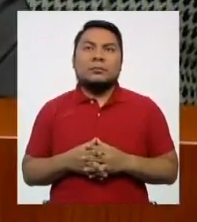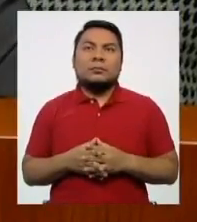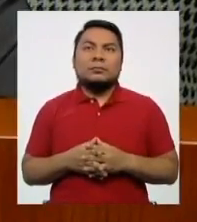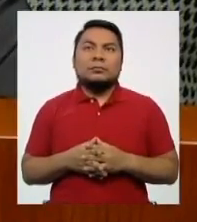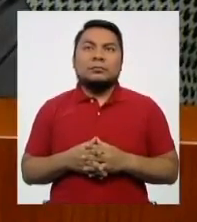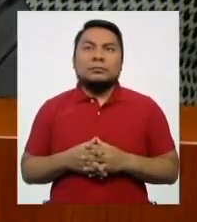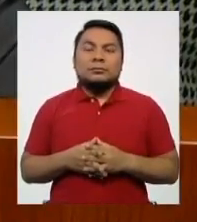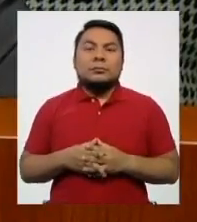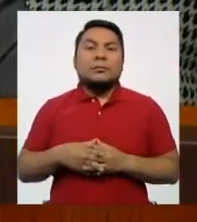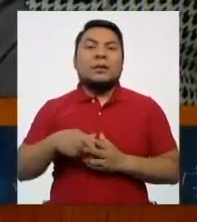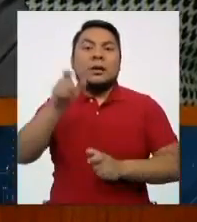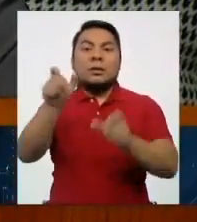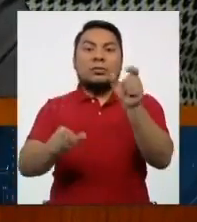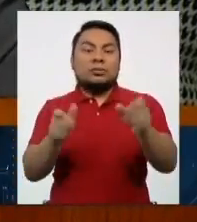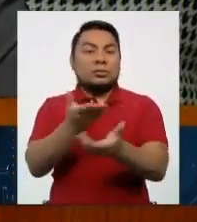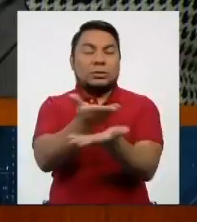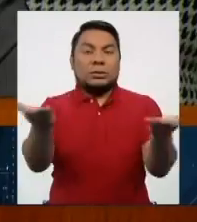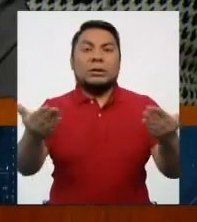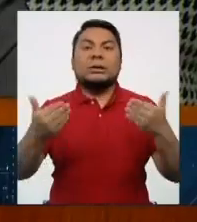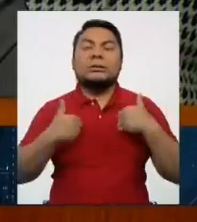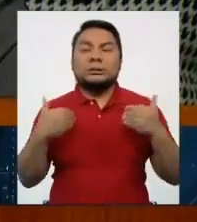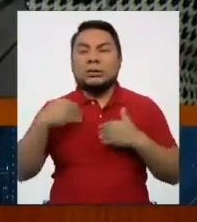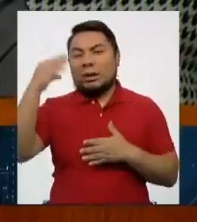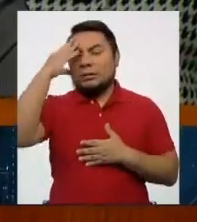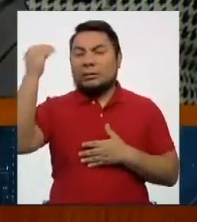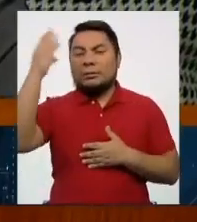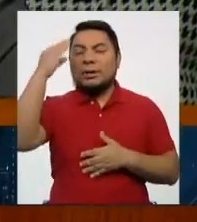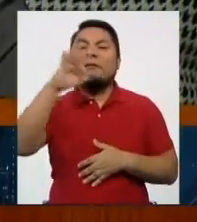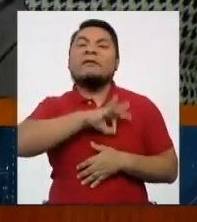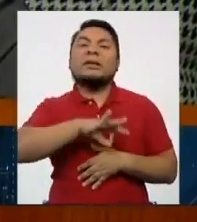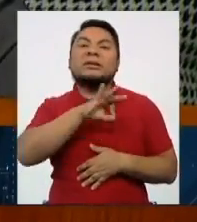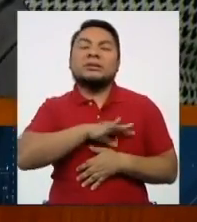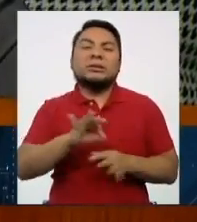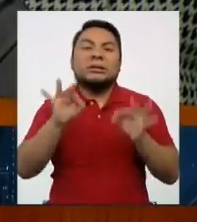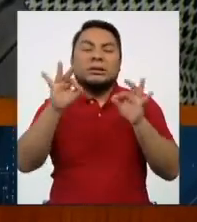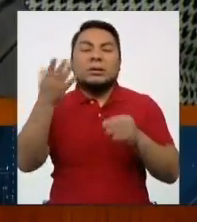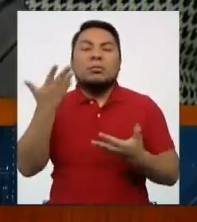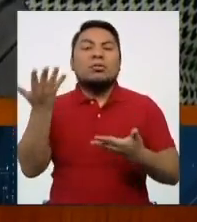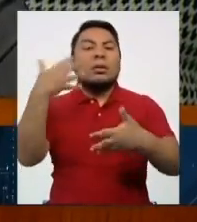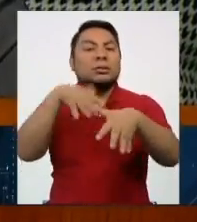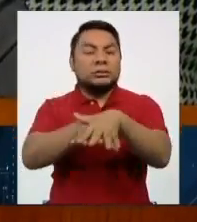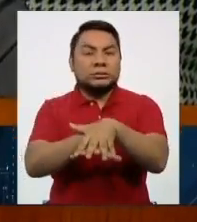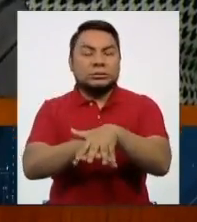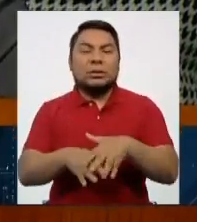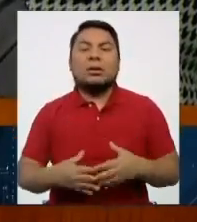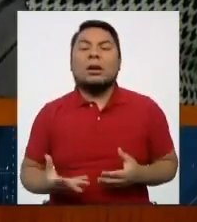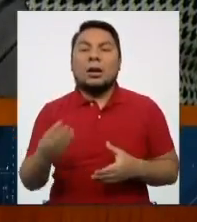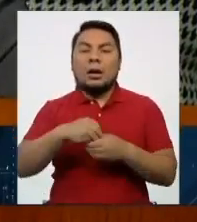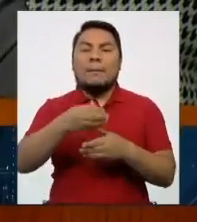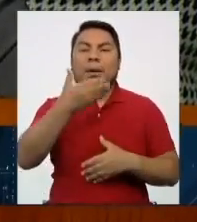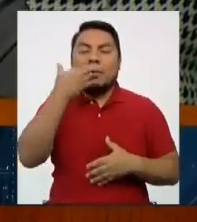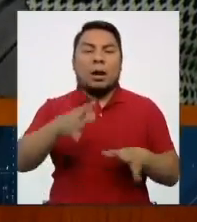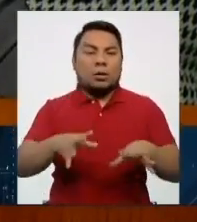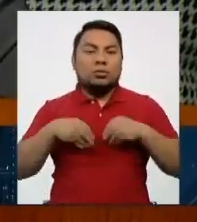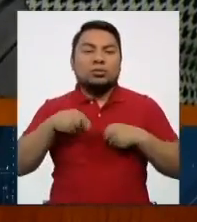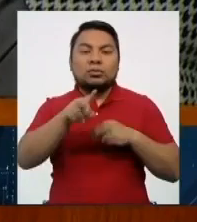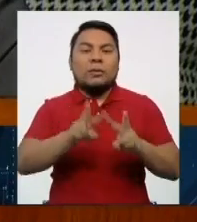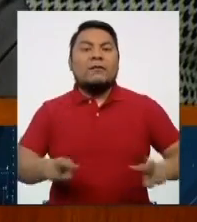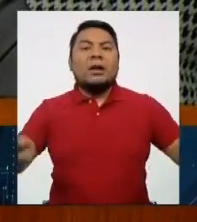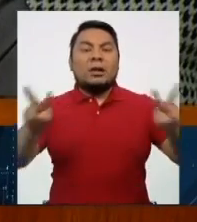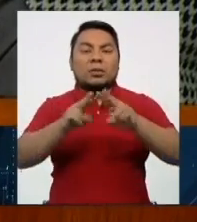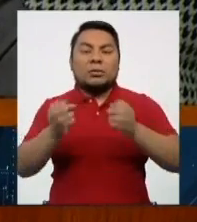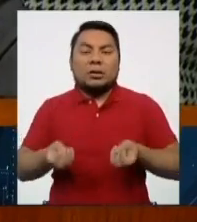La ciudadanía tiene que experimentar los beneficios concretos de la integración para reconocer su valor y